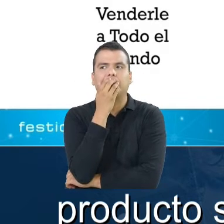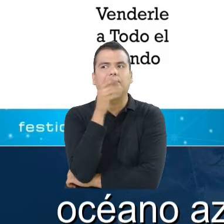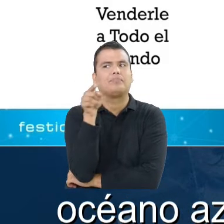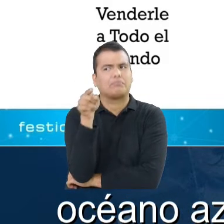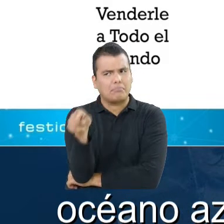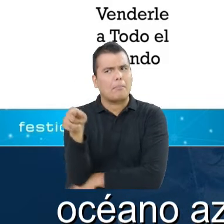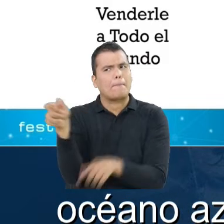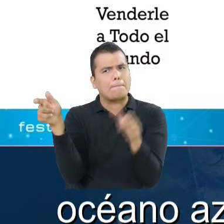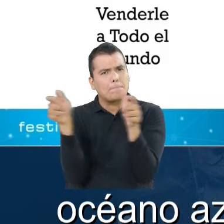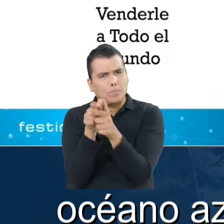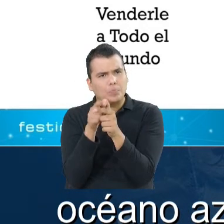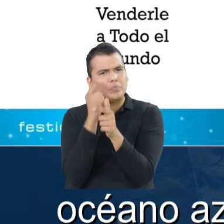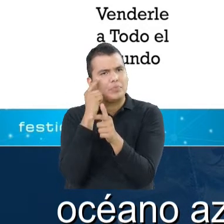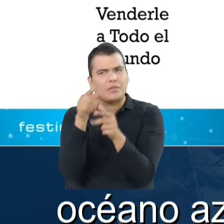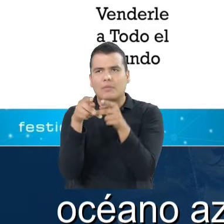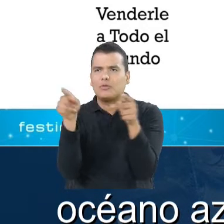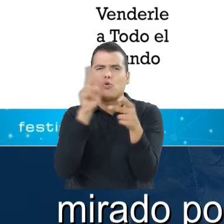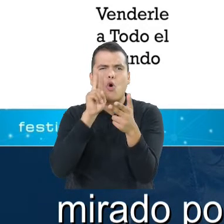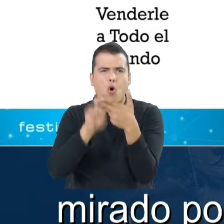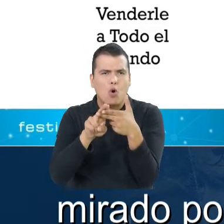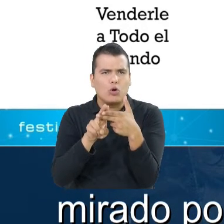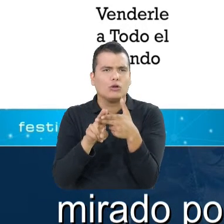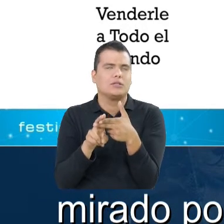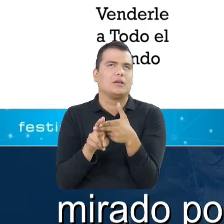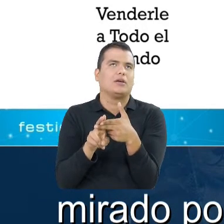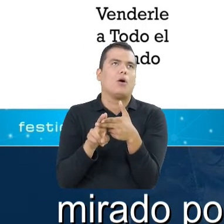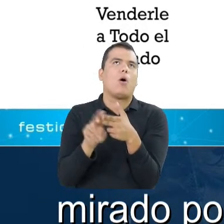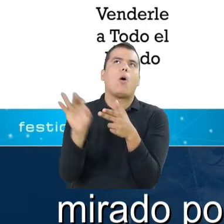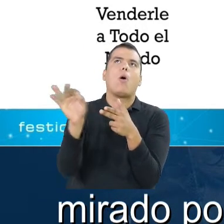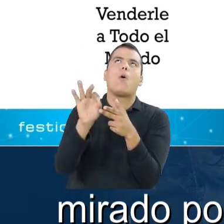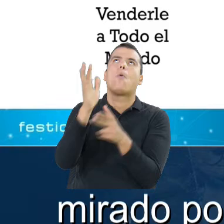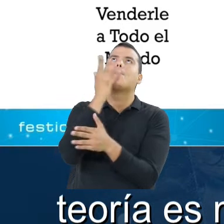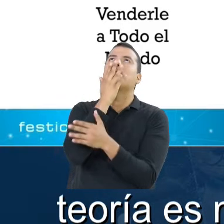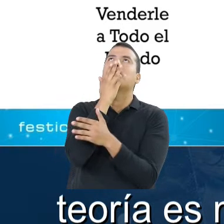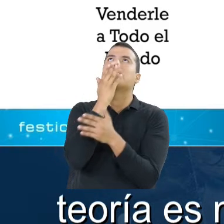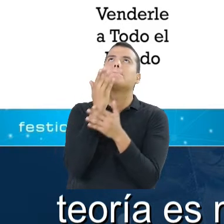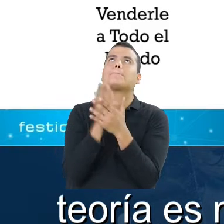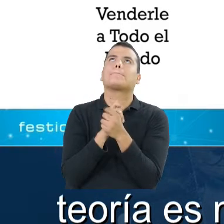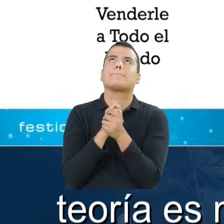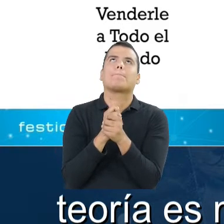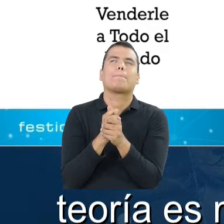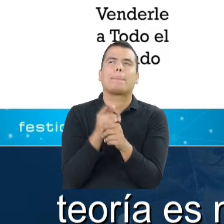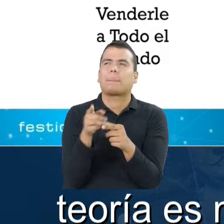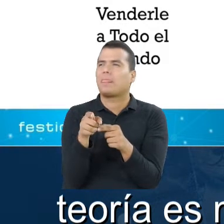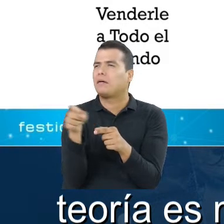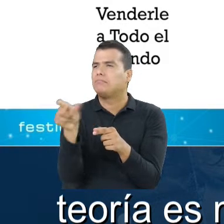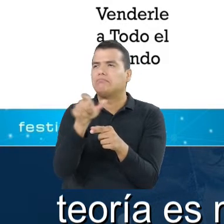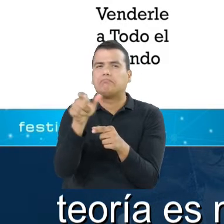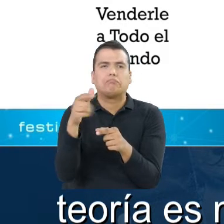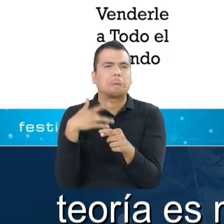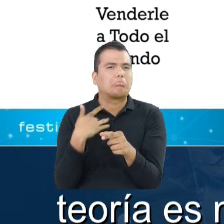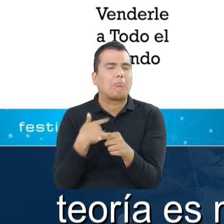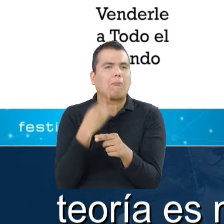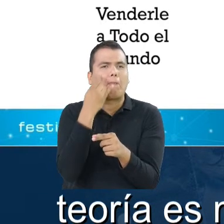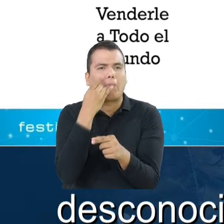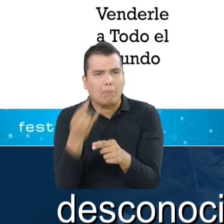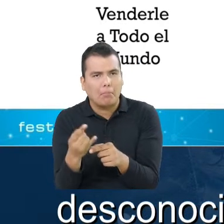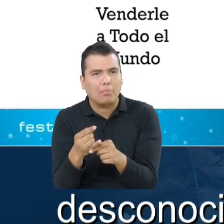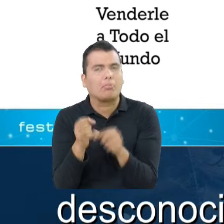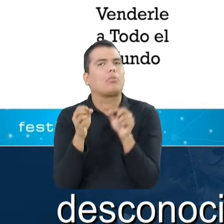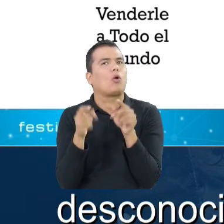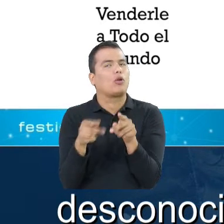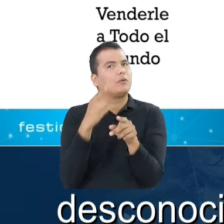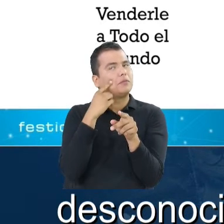muy pequeño, porque es desconocido, porque tal vez no se vea muy, que llama mucho la atención en términos monetarios, pero